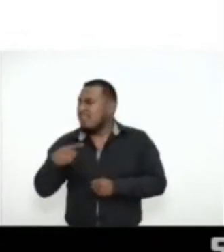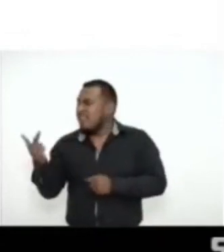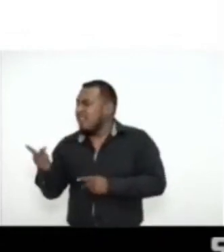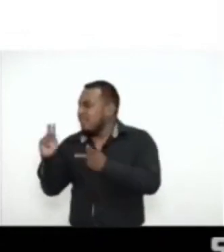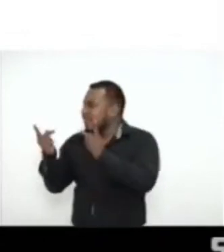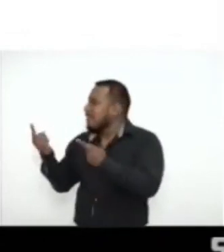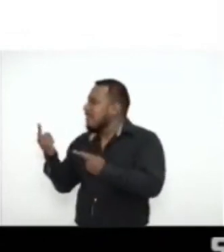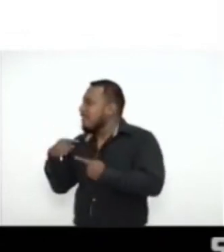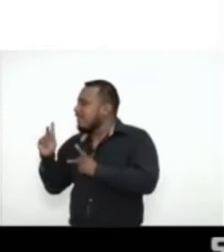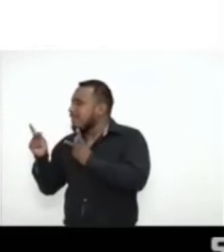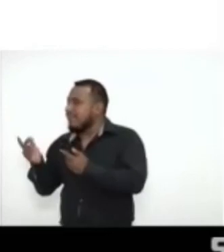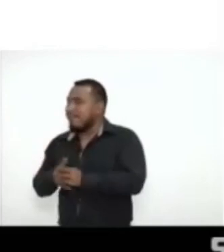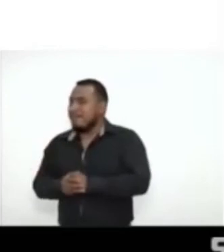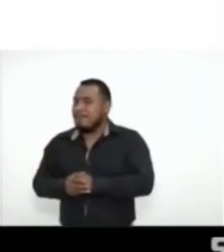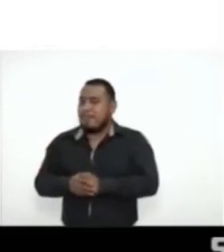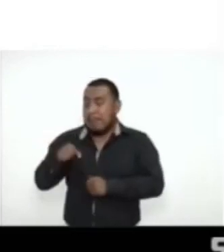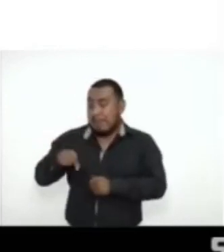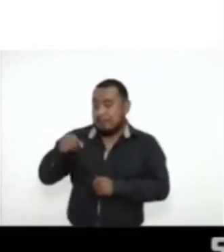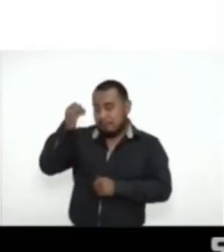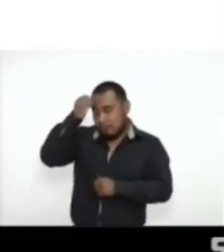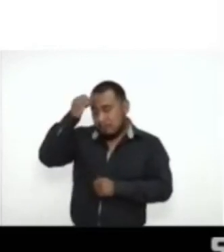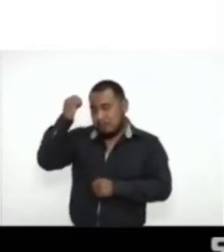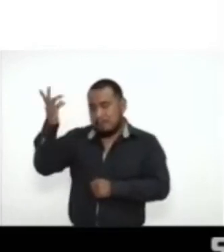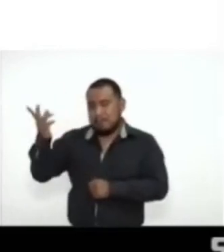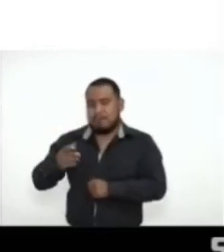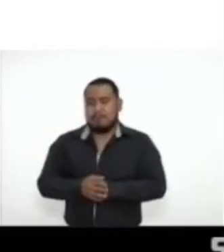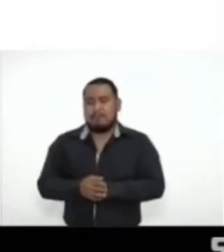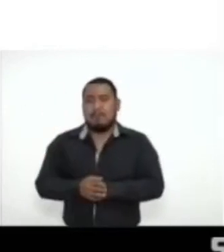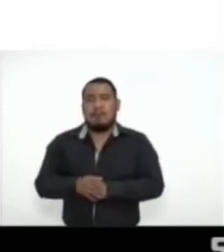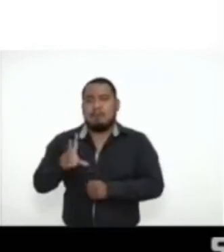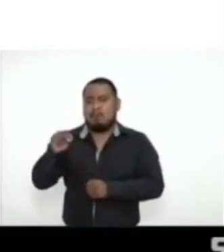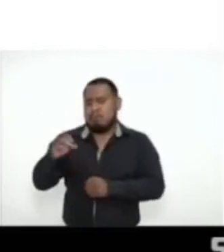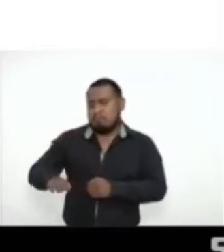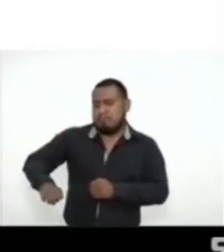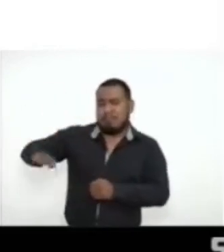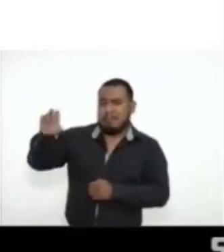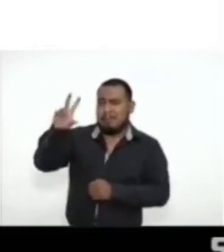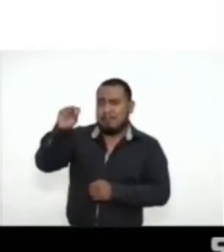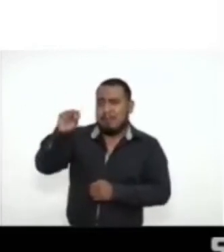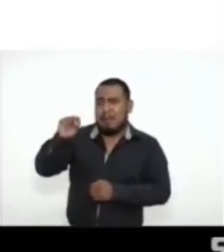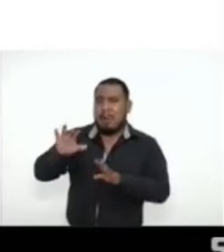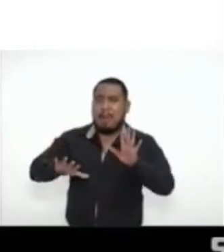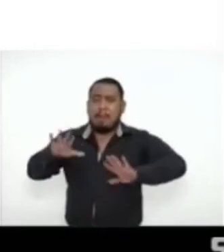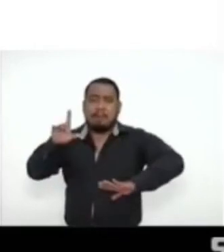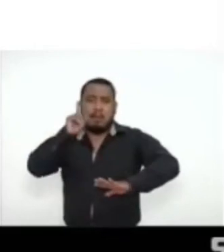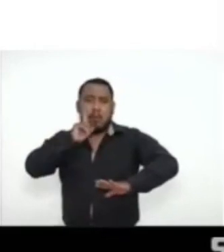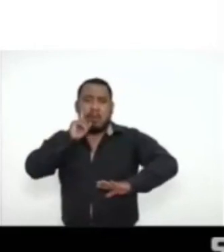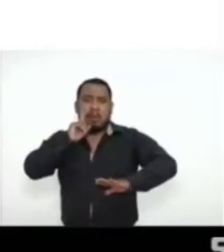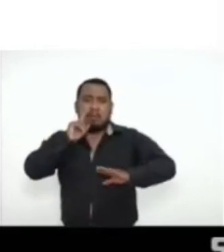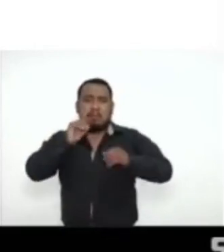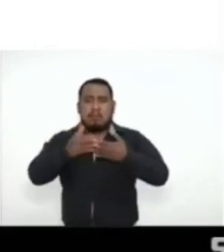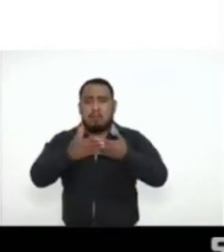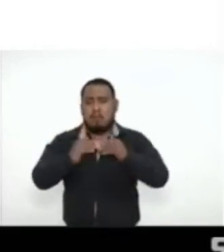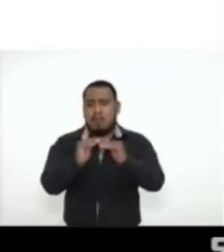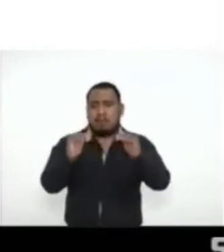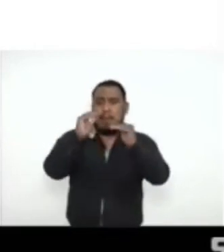chata? Estos olvidos no son solamente por la edad. ¿Qué pasa cuando la mujer está en la menopausia? Pues